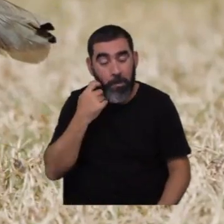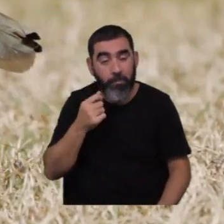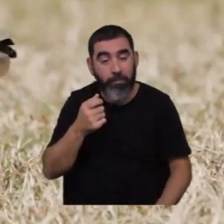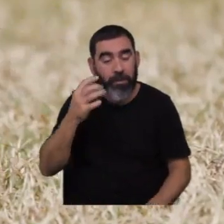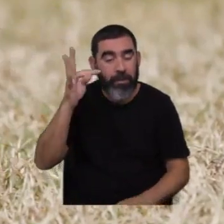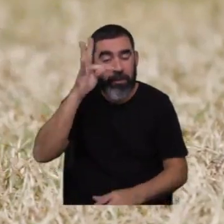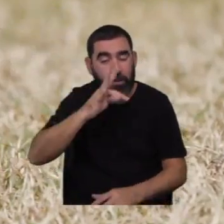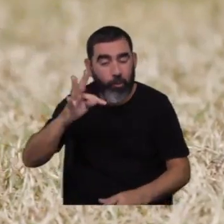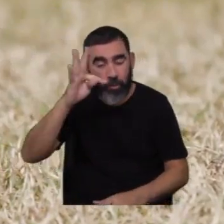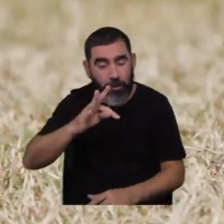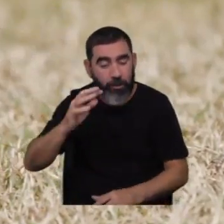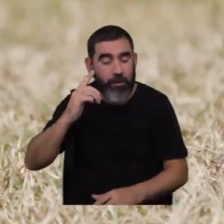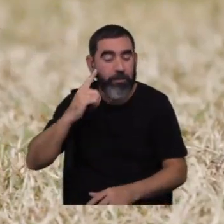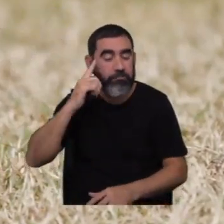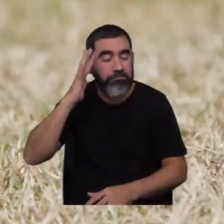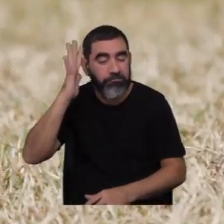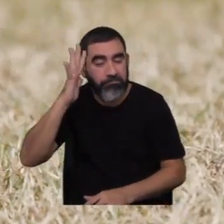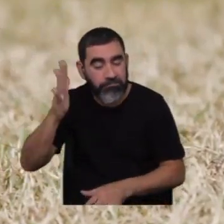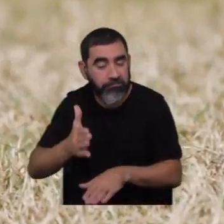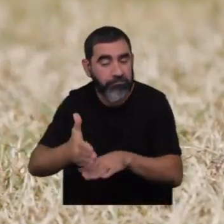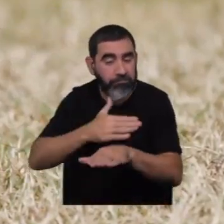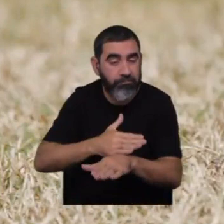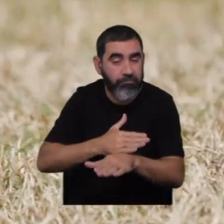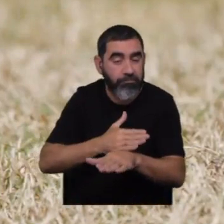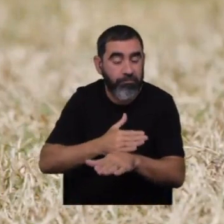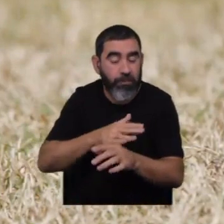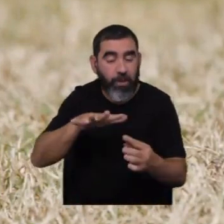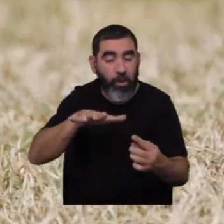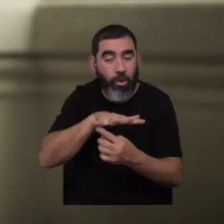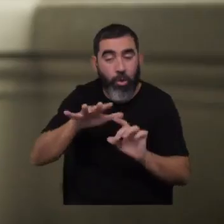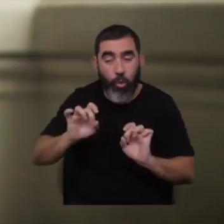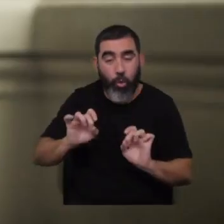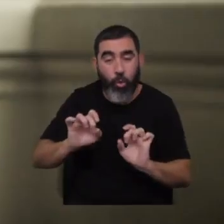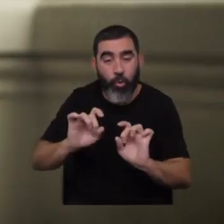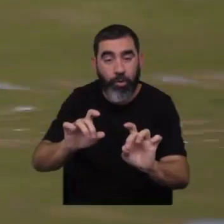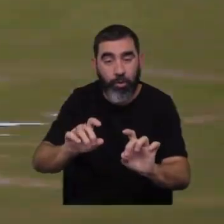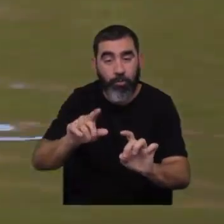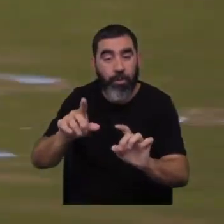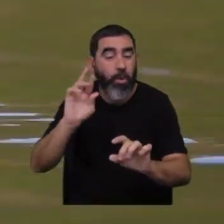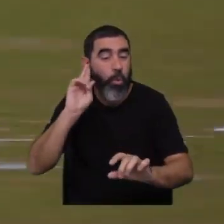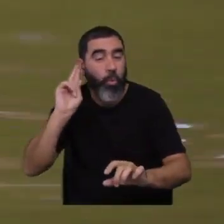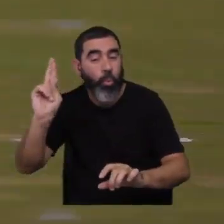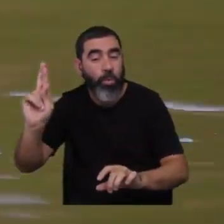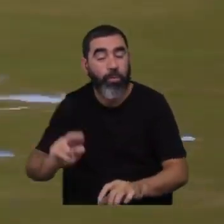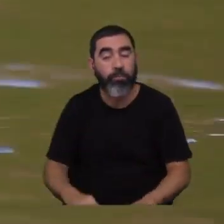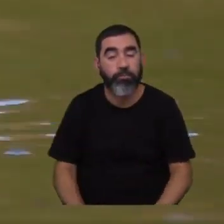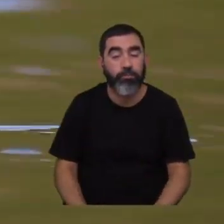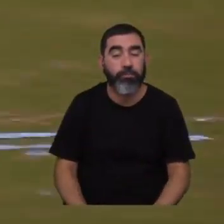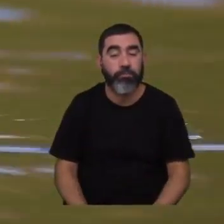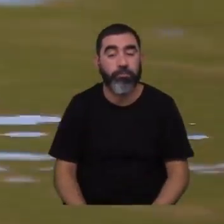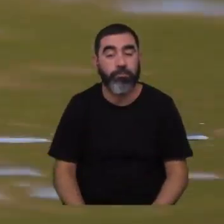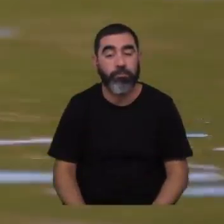las teorías, hipótesis que aporta la ecología a esos sonidos.